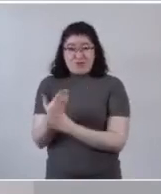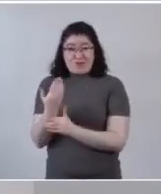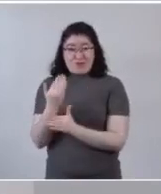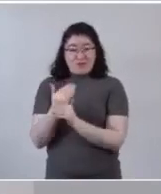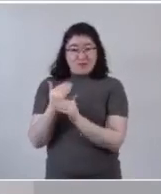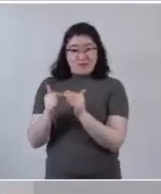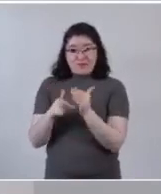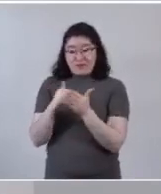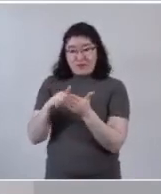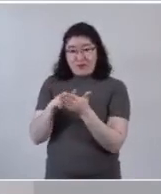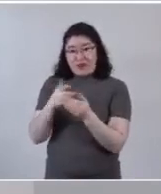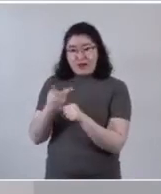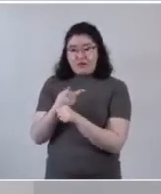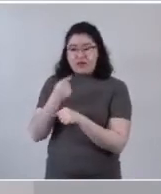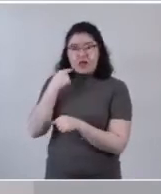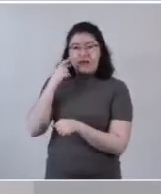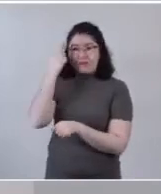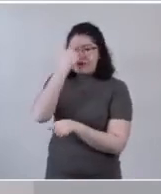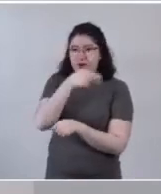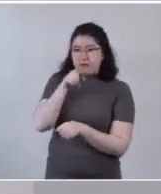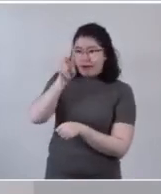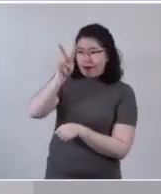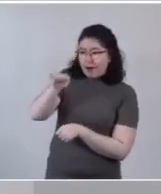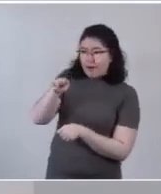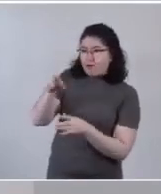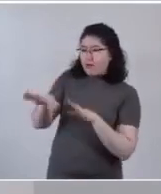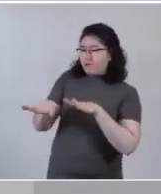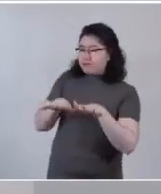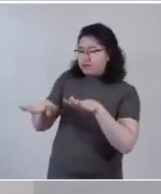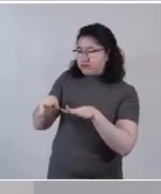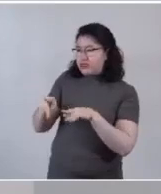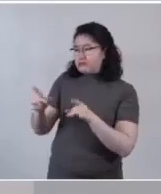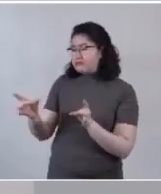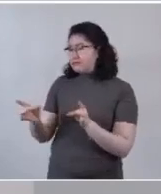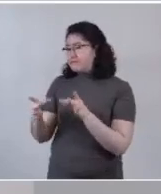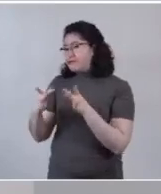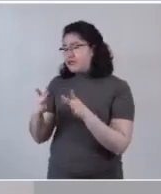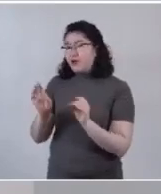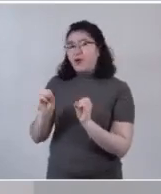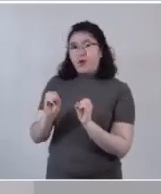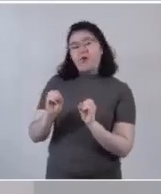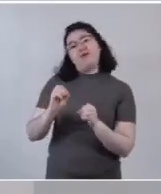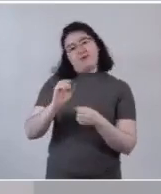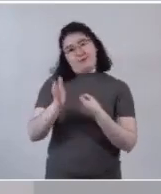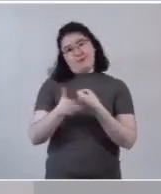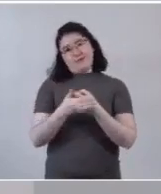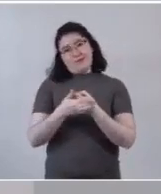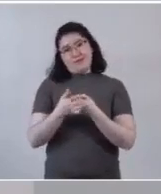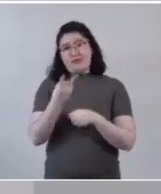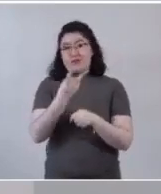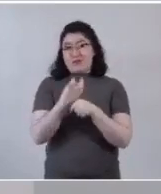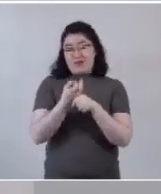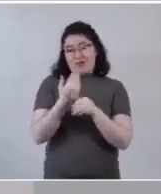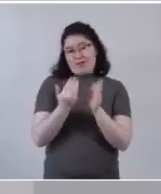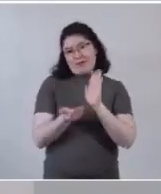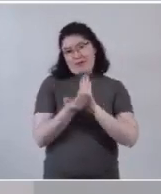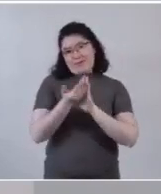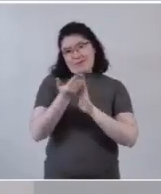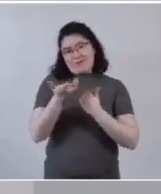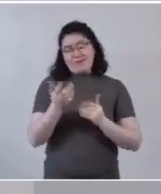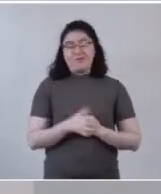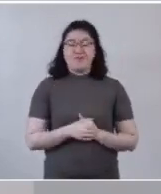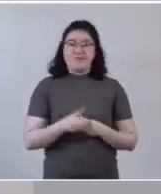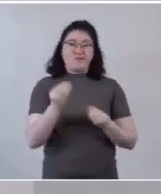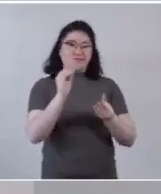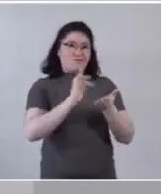están determinando si fueron dañados realmente por el sismo y sería una segunda etapa de apoyos. Muchas gracias, buenas